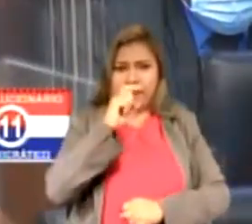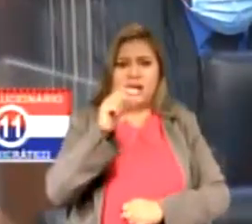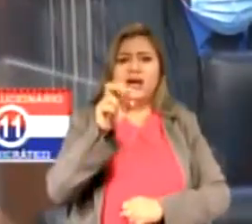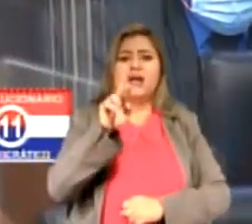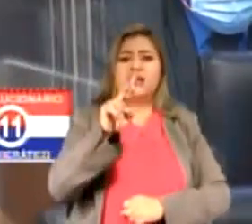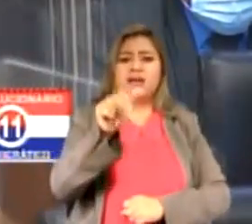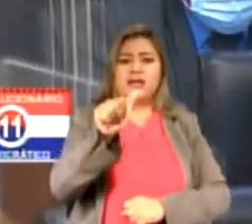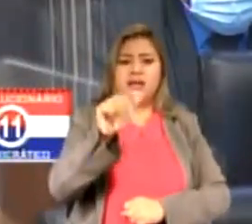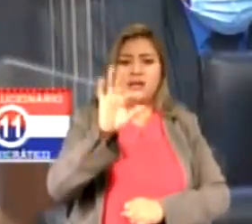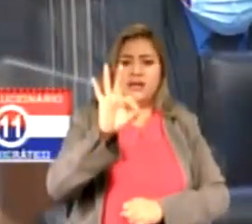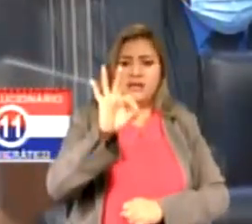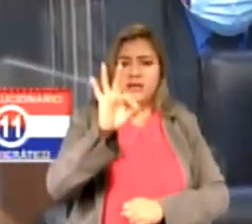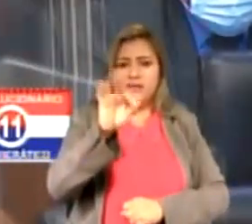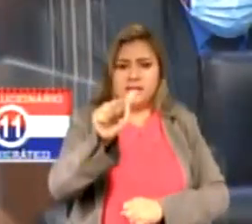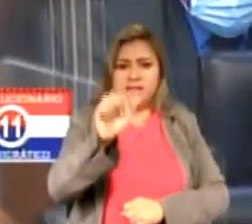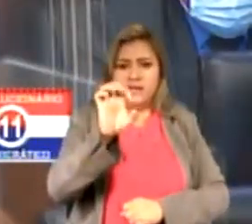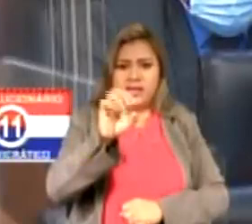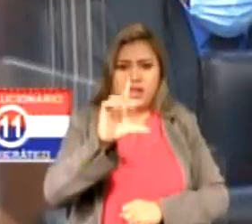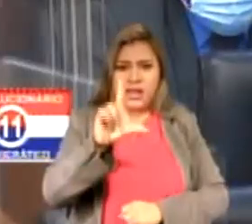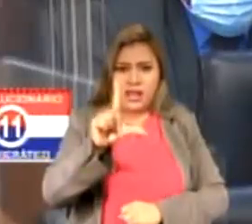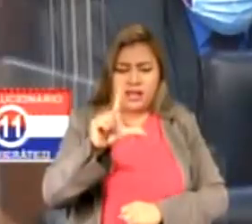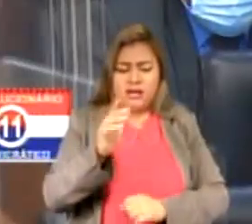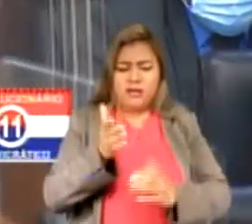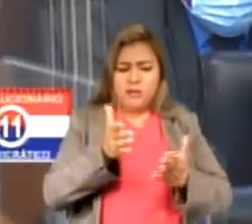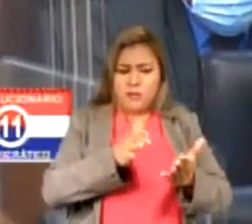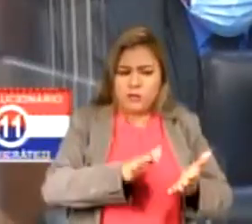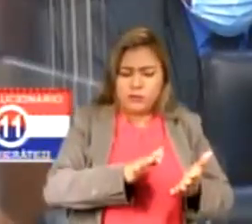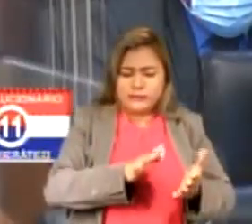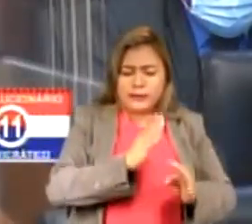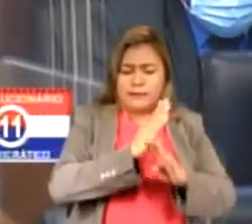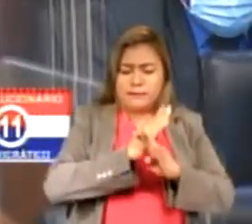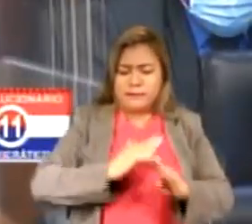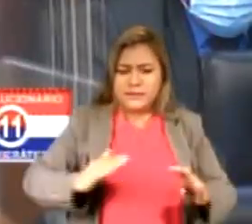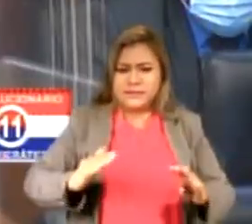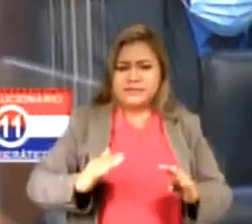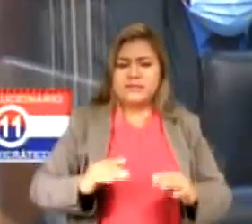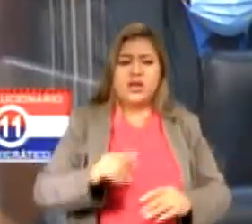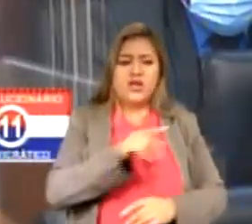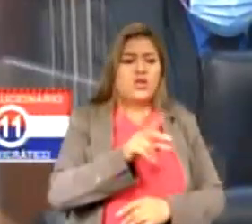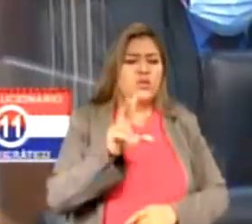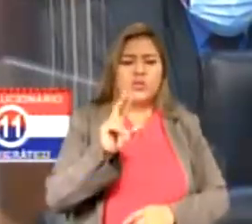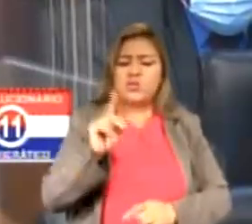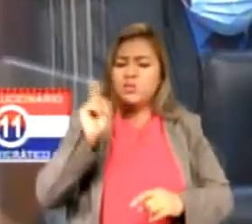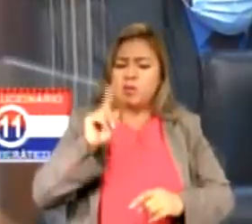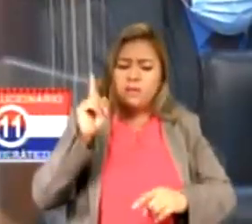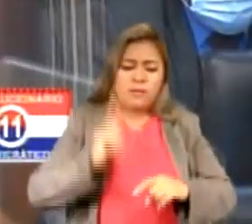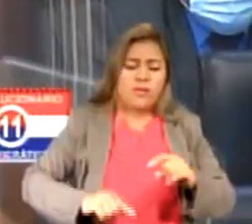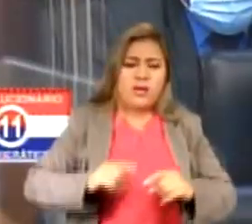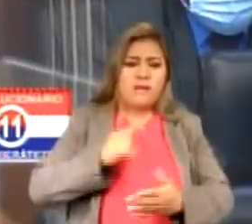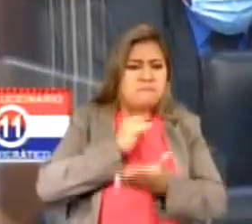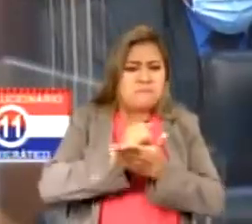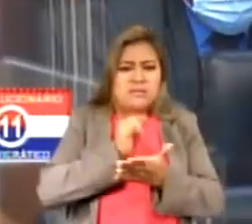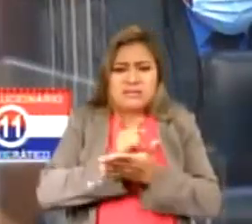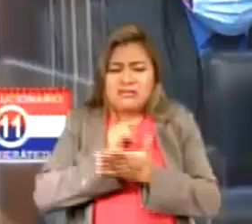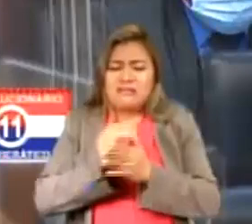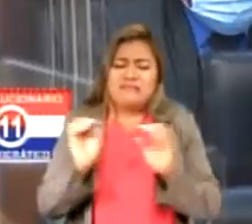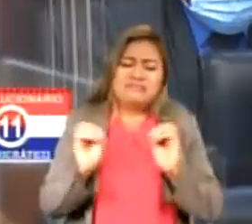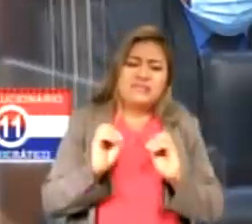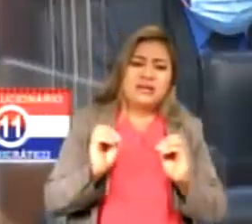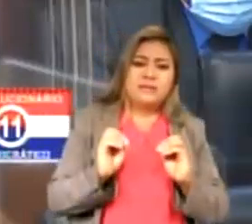Rodríguez Aipurúa, que en paz descanse, no pudo investigar. Me recuerdo cuando mi señor padre, y para mí esto